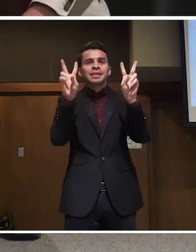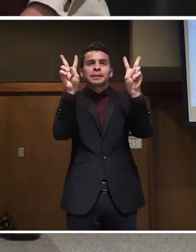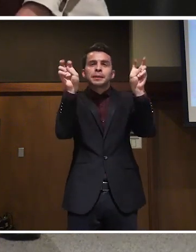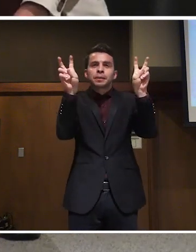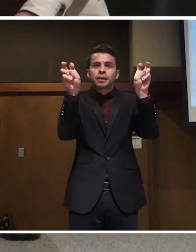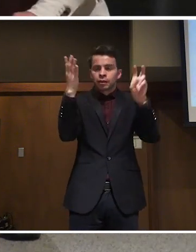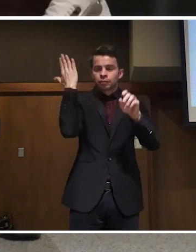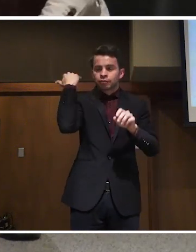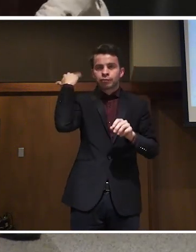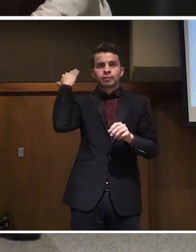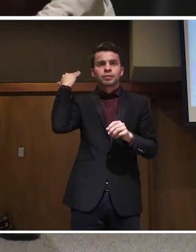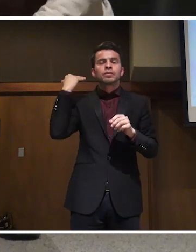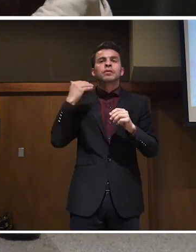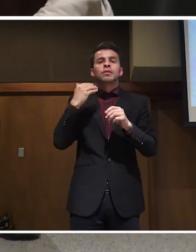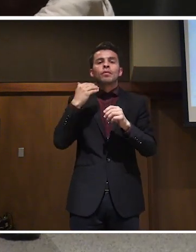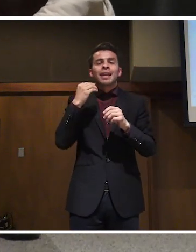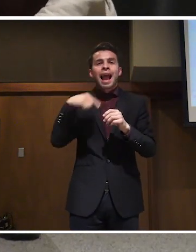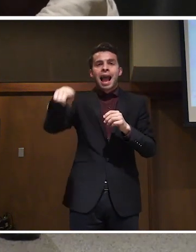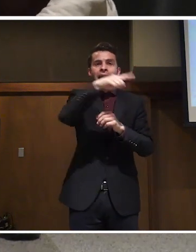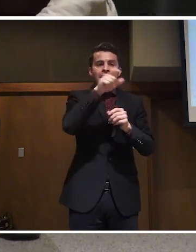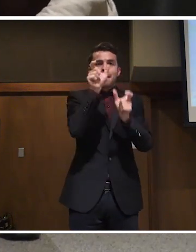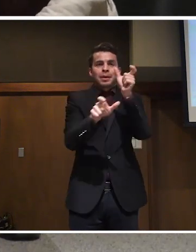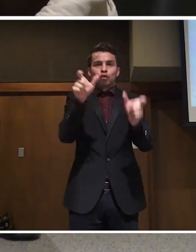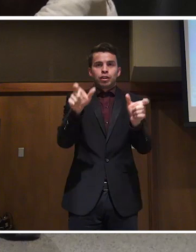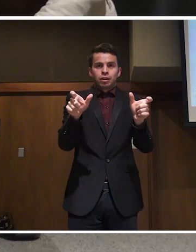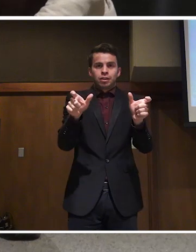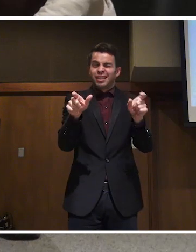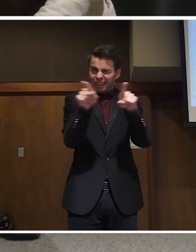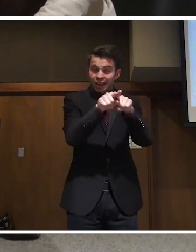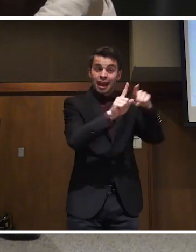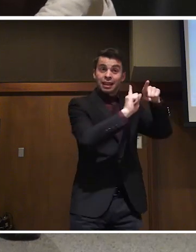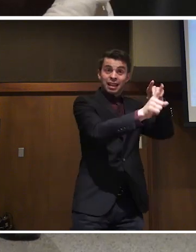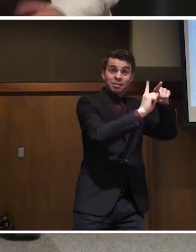de el comportamiento de la gente en Transmilenio frente a